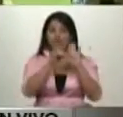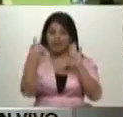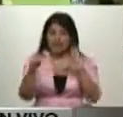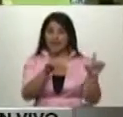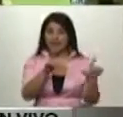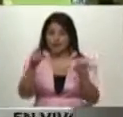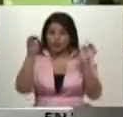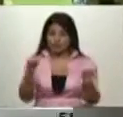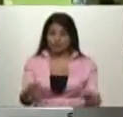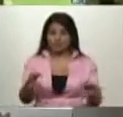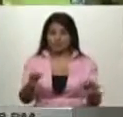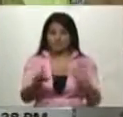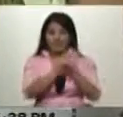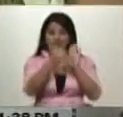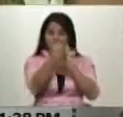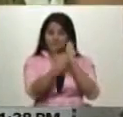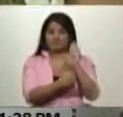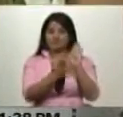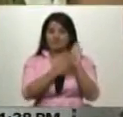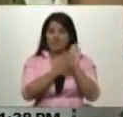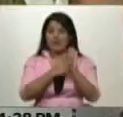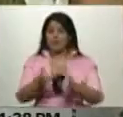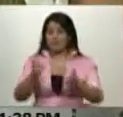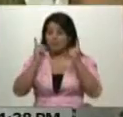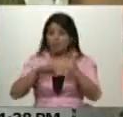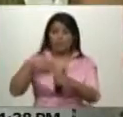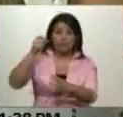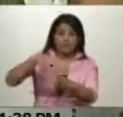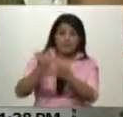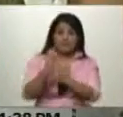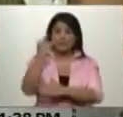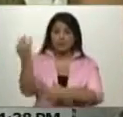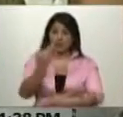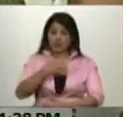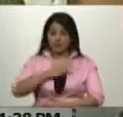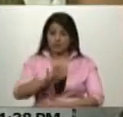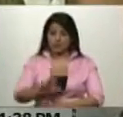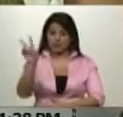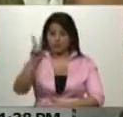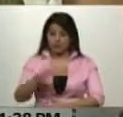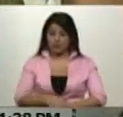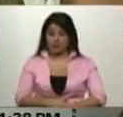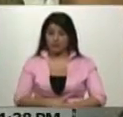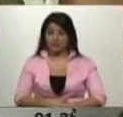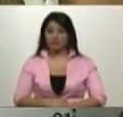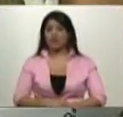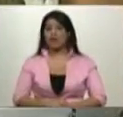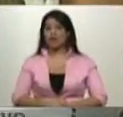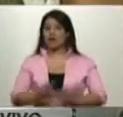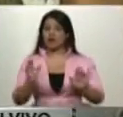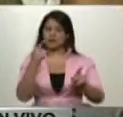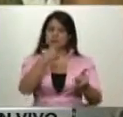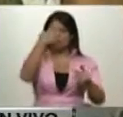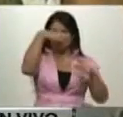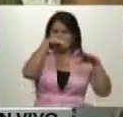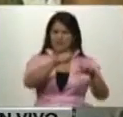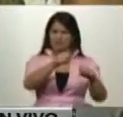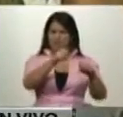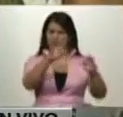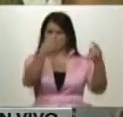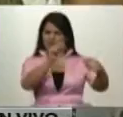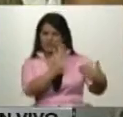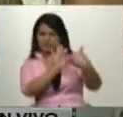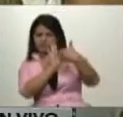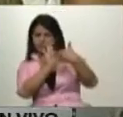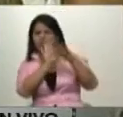potenciar, como ya lo dije, la producción de semilla nacional, que nos permitirá ante cualquier escenario que nos plantee el imperialismo internacional tener